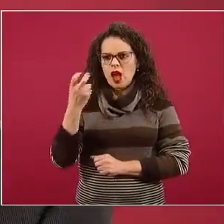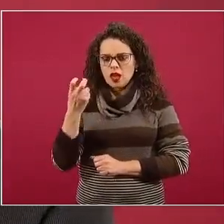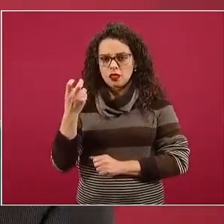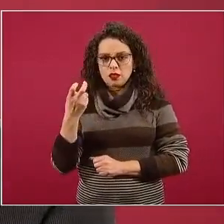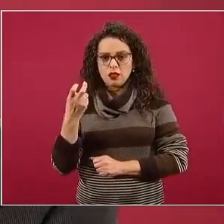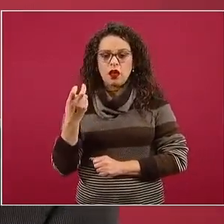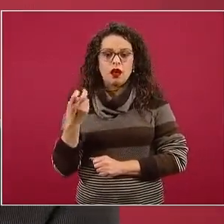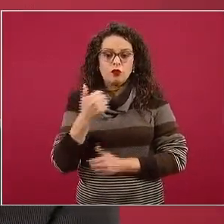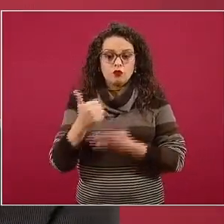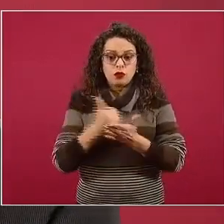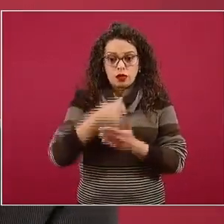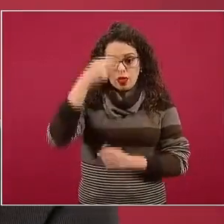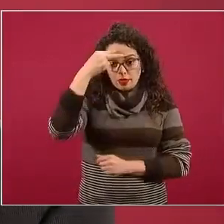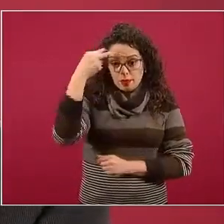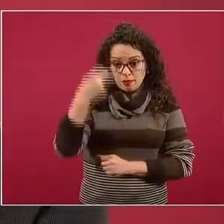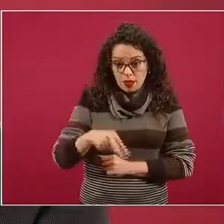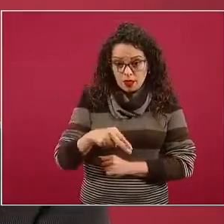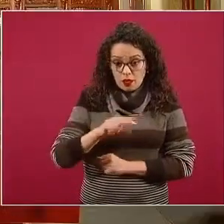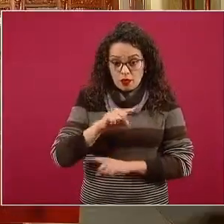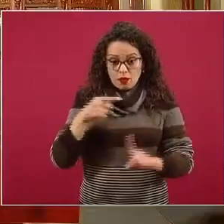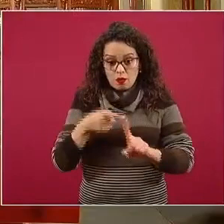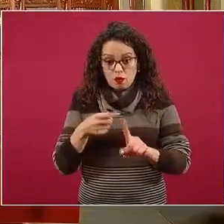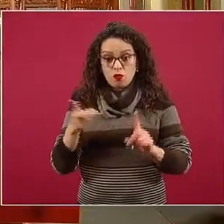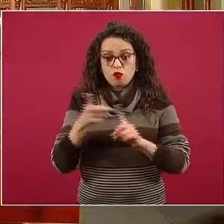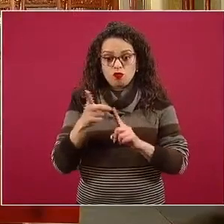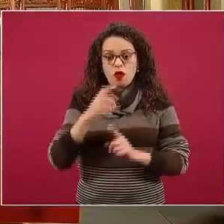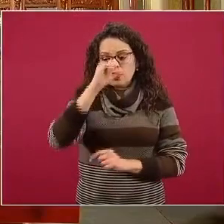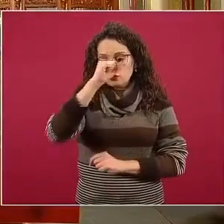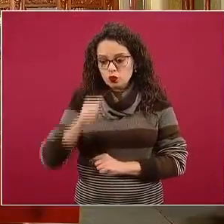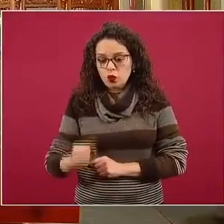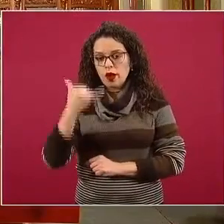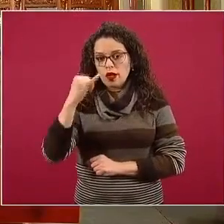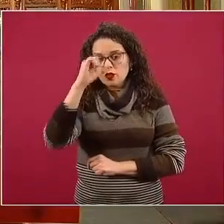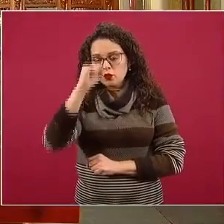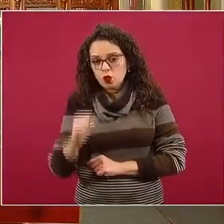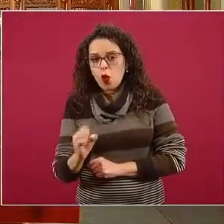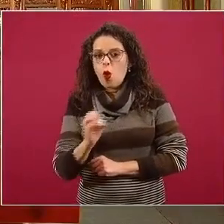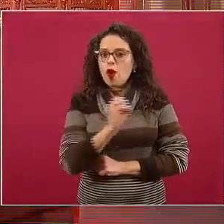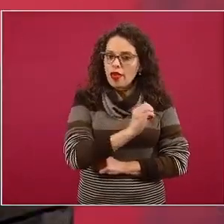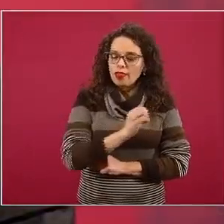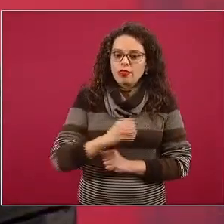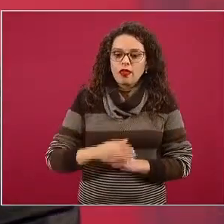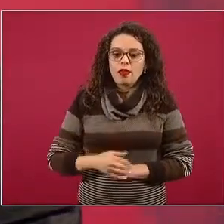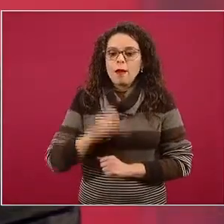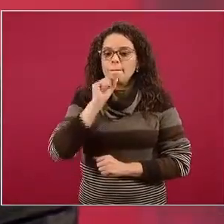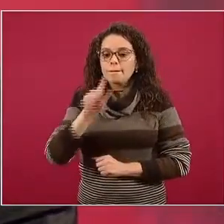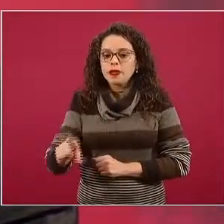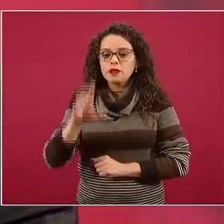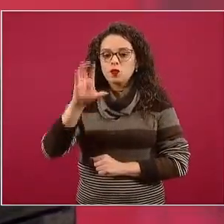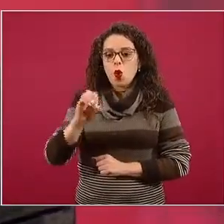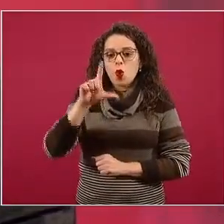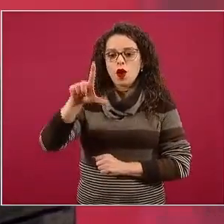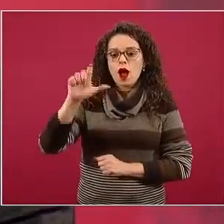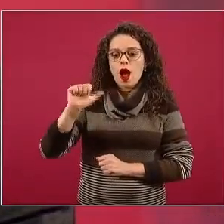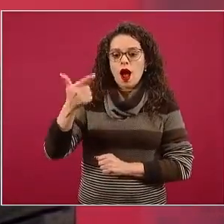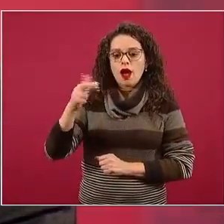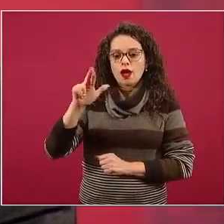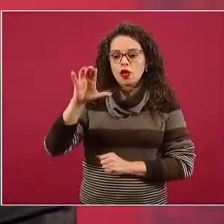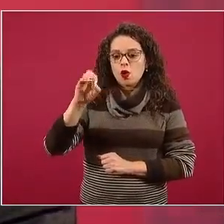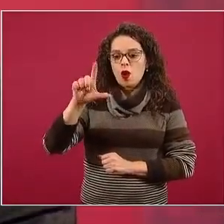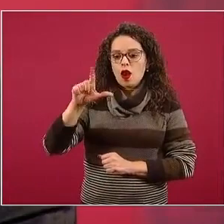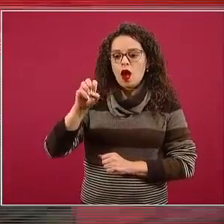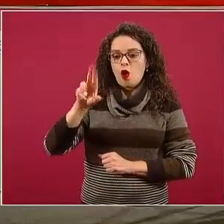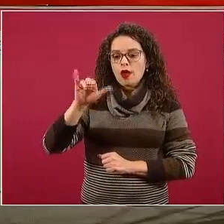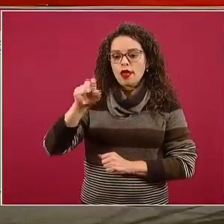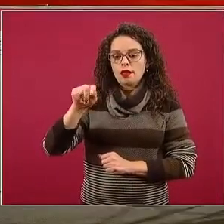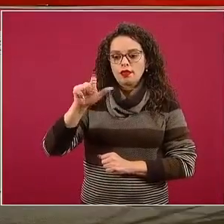de la Ciudad de México, especialmente en la zona sur y sur oriente, también en la colonia agrícola oriental tenemos algunos reportes